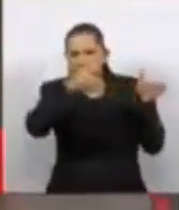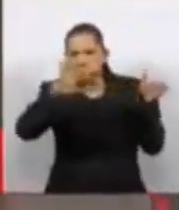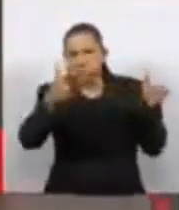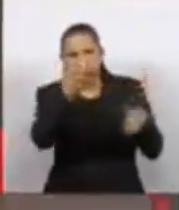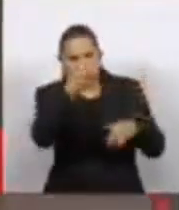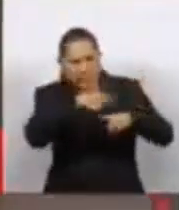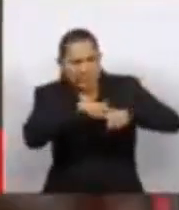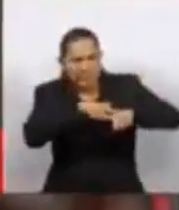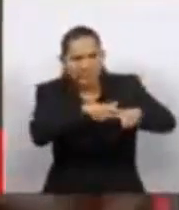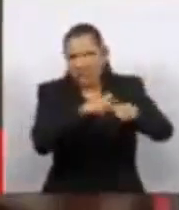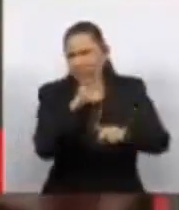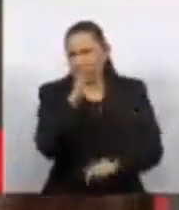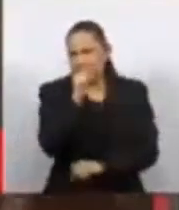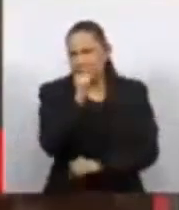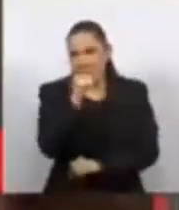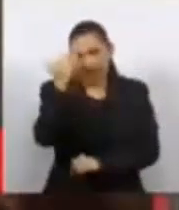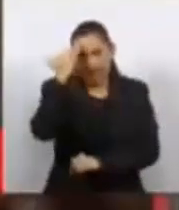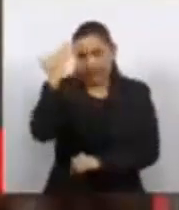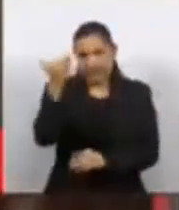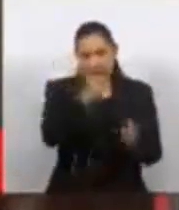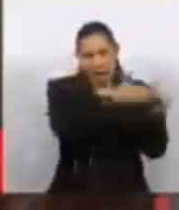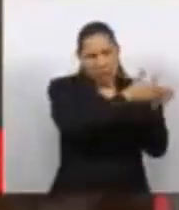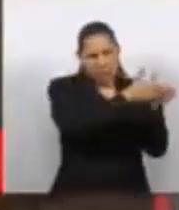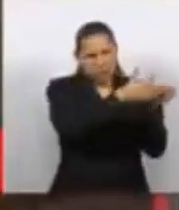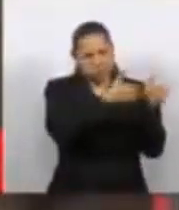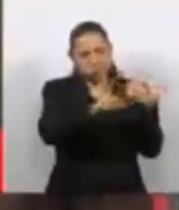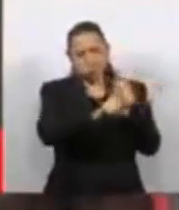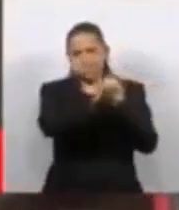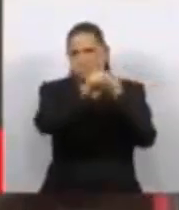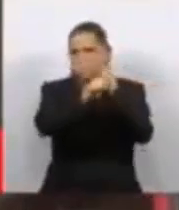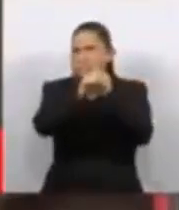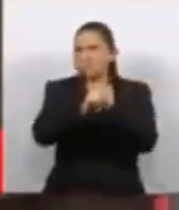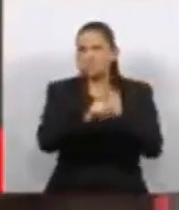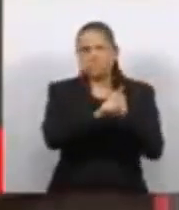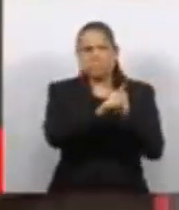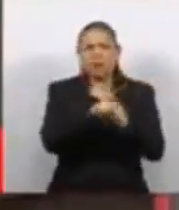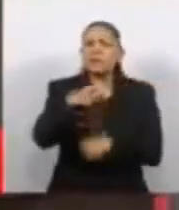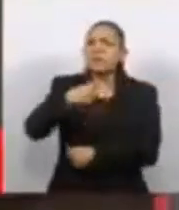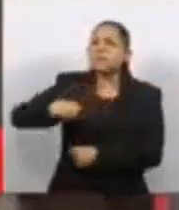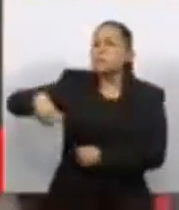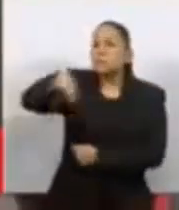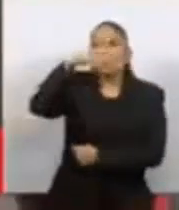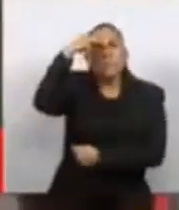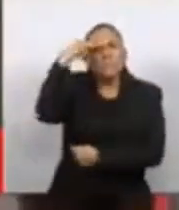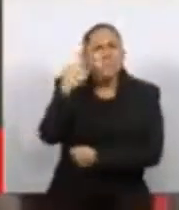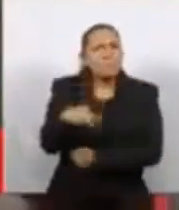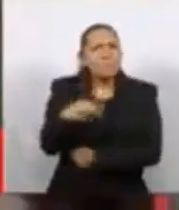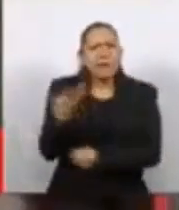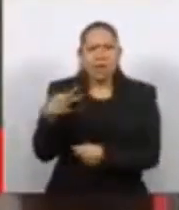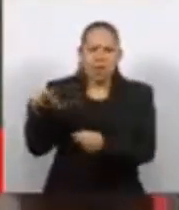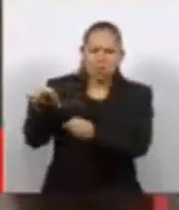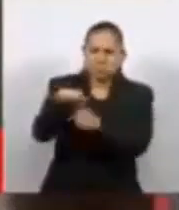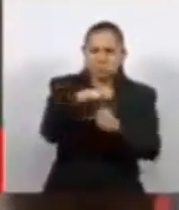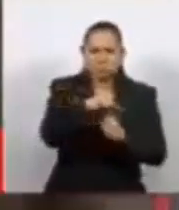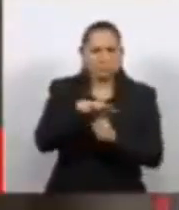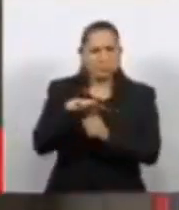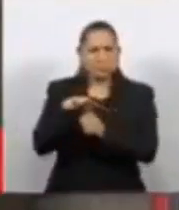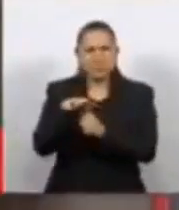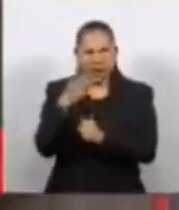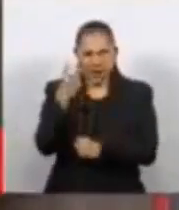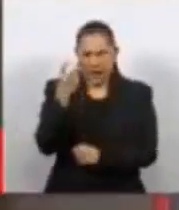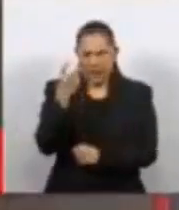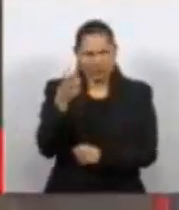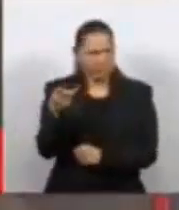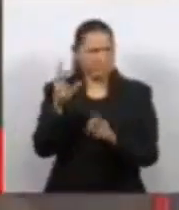vivía el país, la respuesta de las y los mexicanos fue simple y sencillamente abrumadora. Más